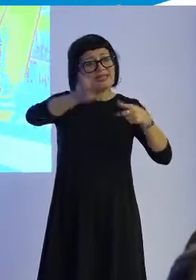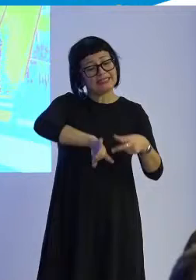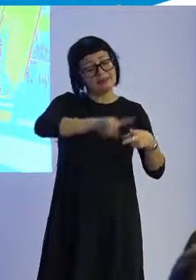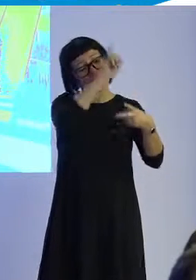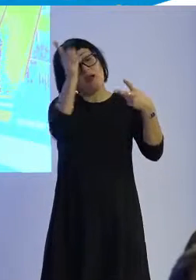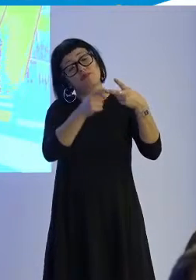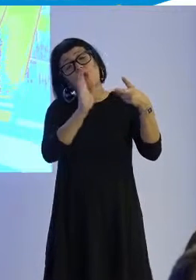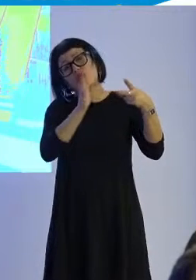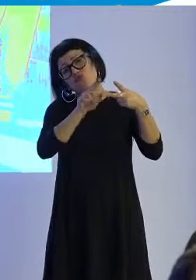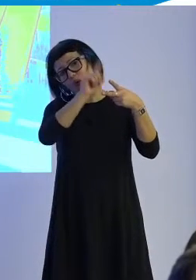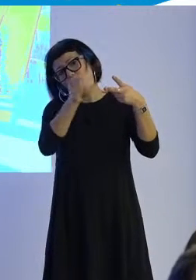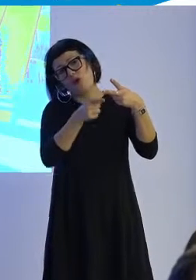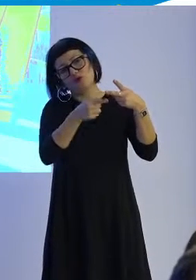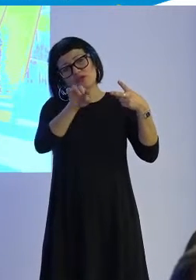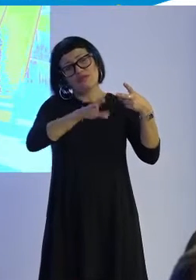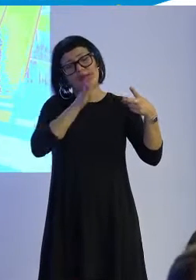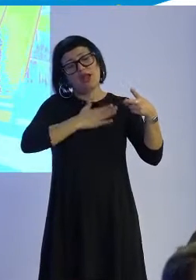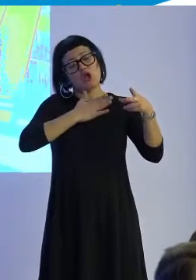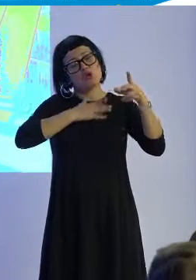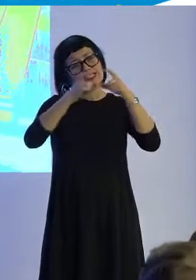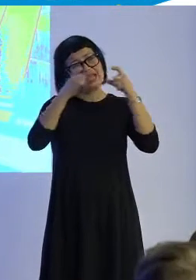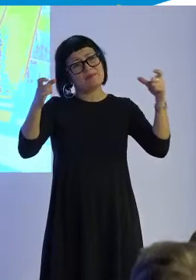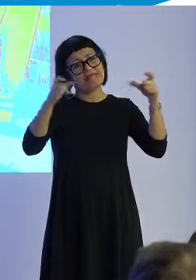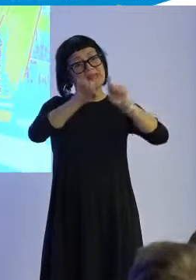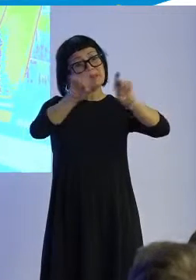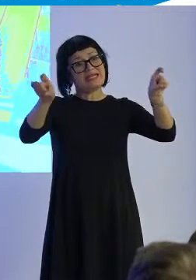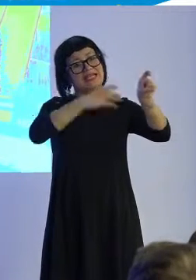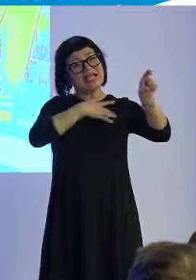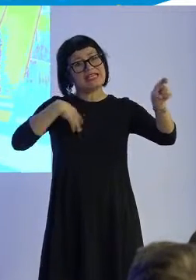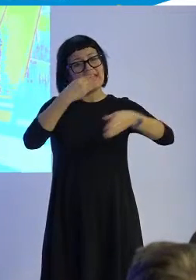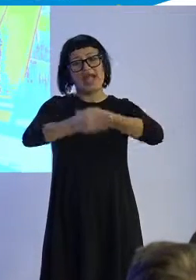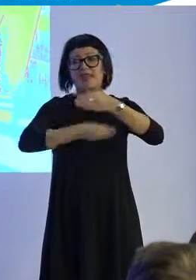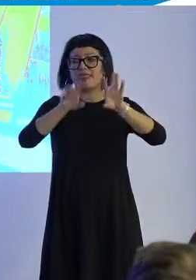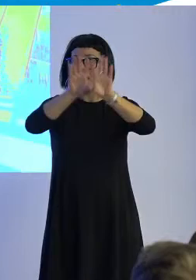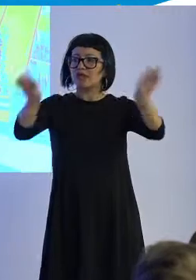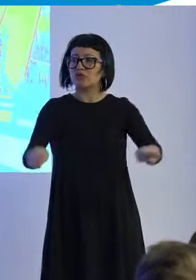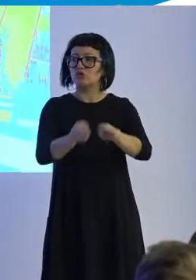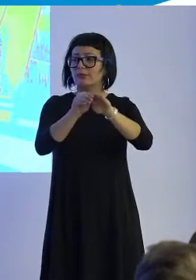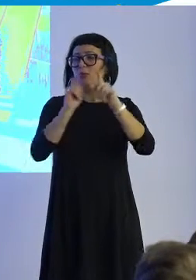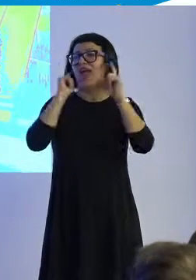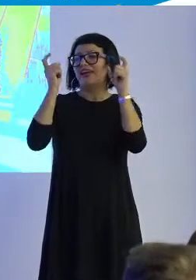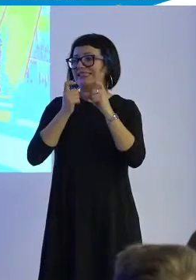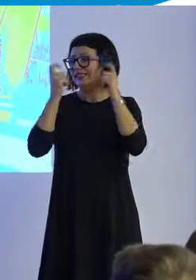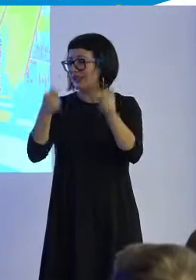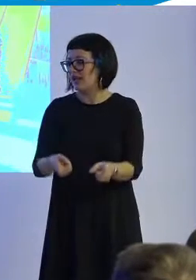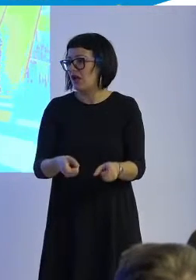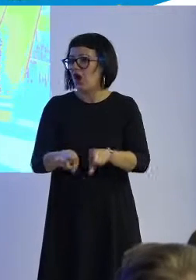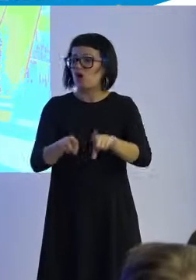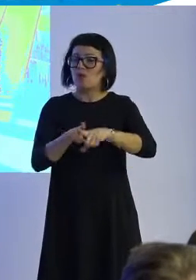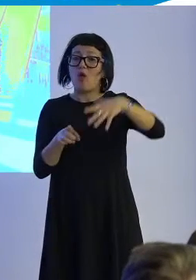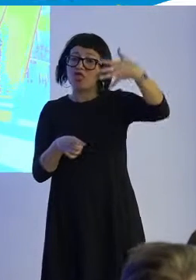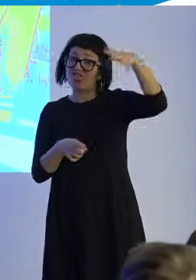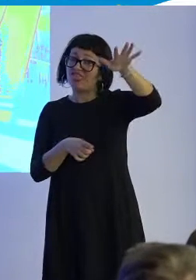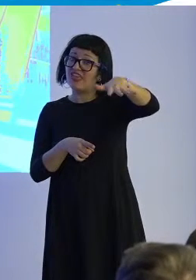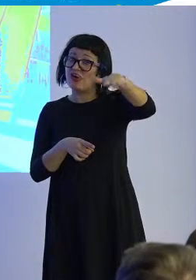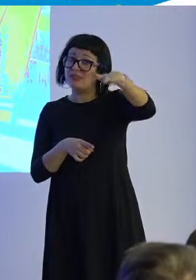parte, que es Paramotion, que es nuestra empresa, que básicamente lo que voy a intentar resumiros es cómo en 5